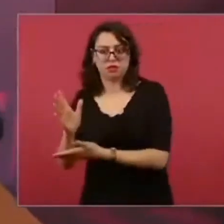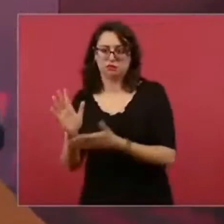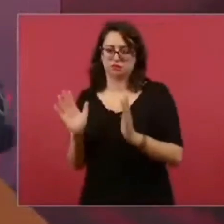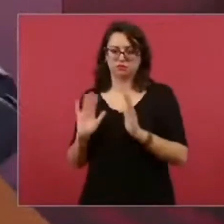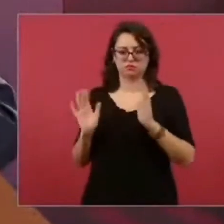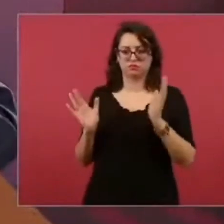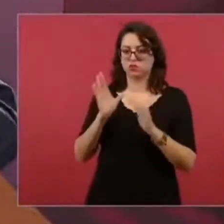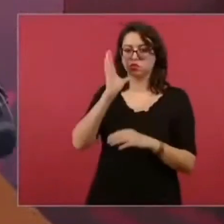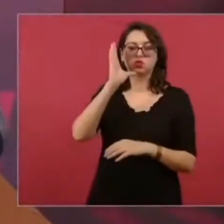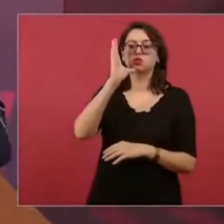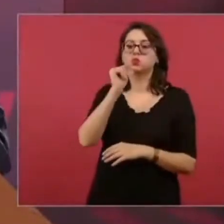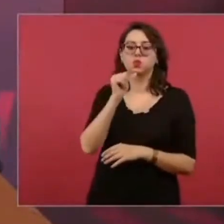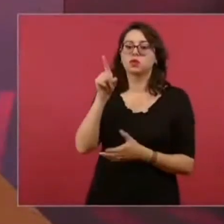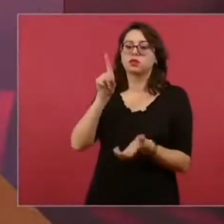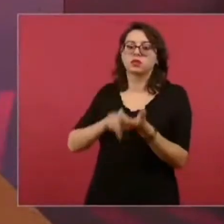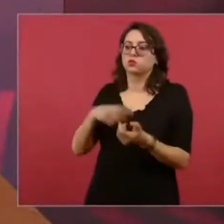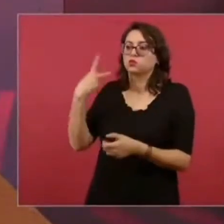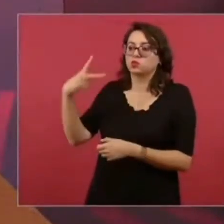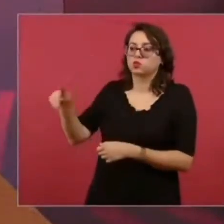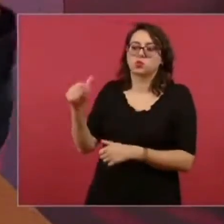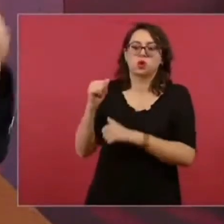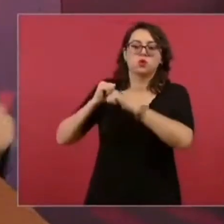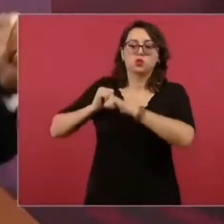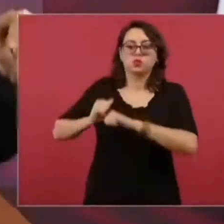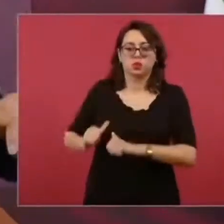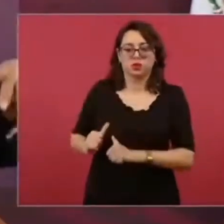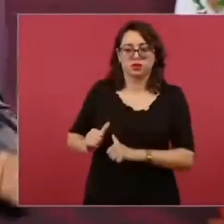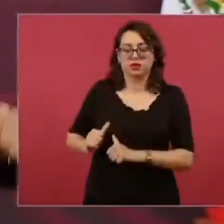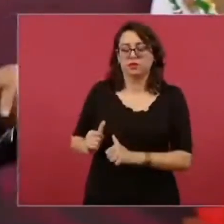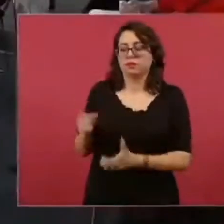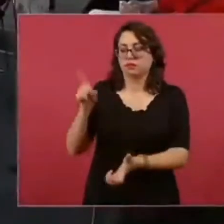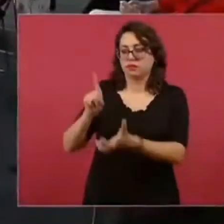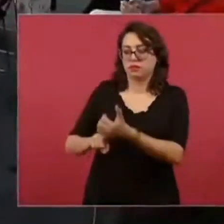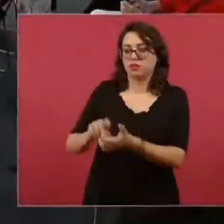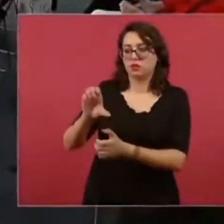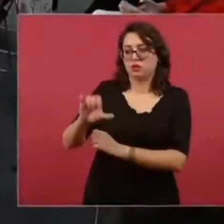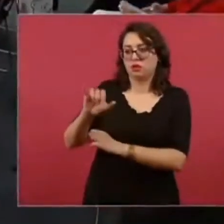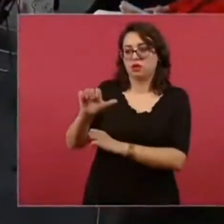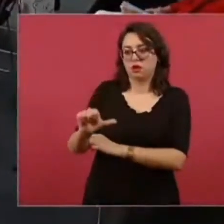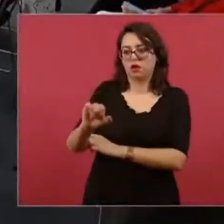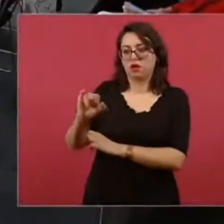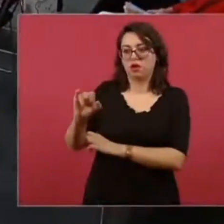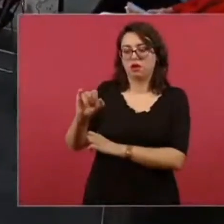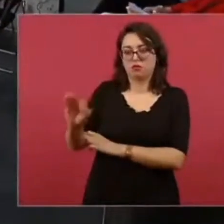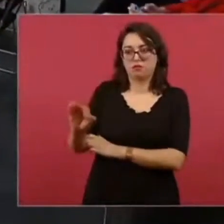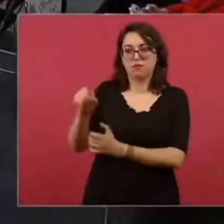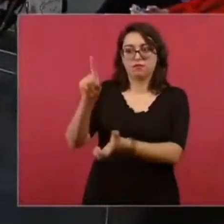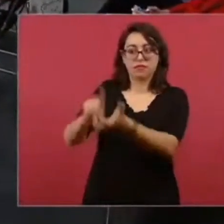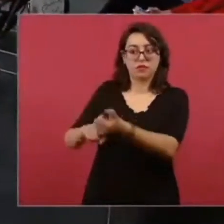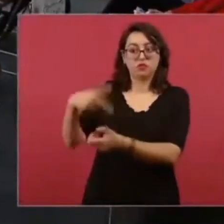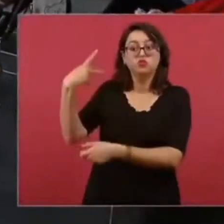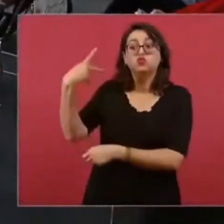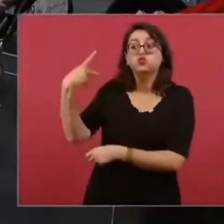que solo competen al Poder Judicial. Pero para eso está la judicatura.